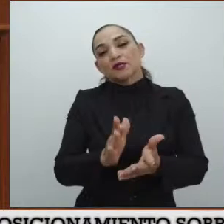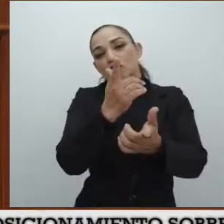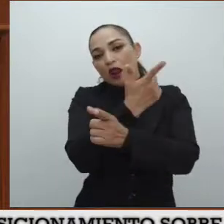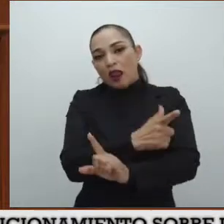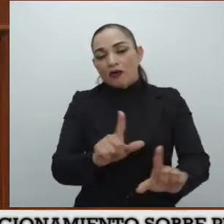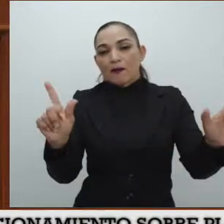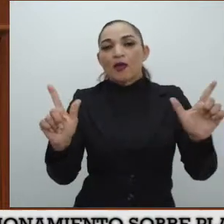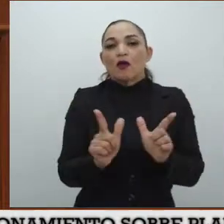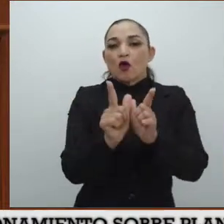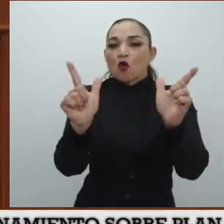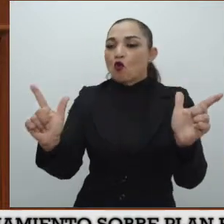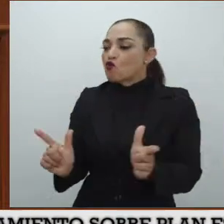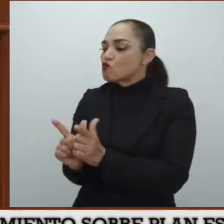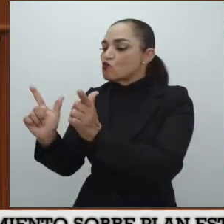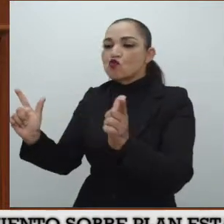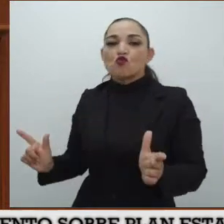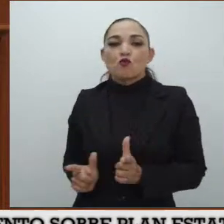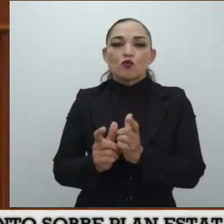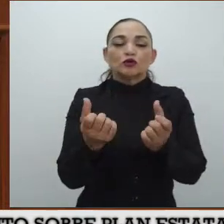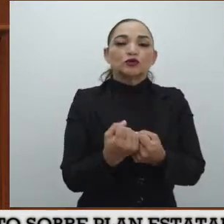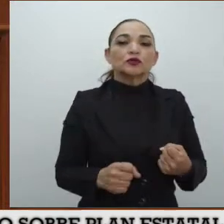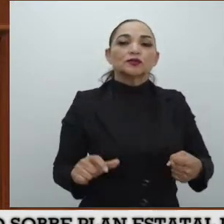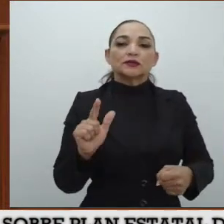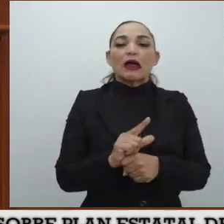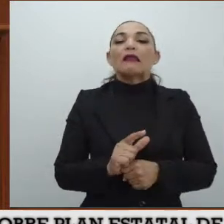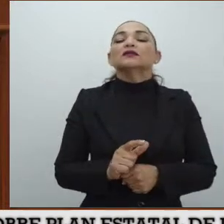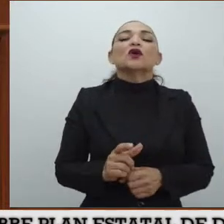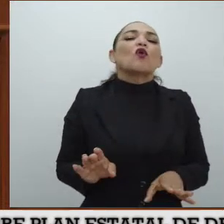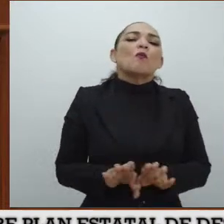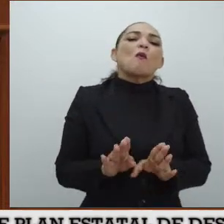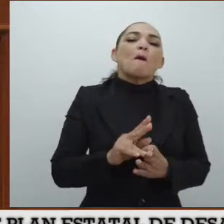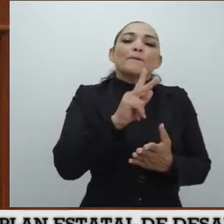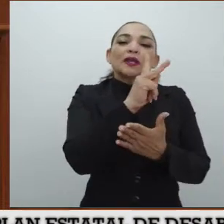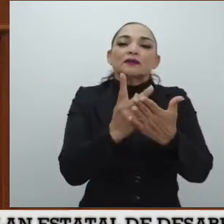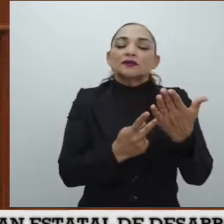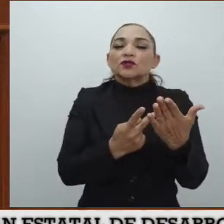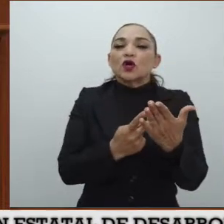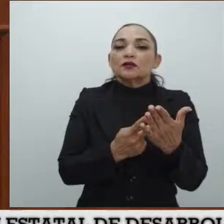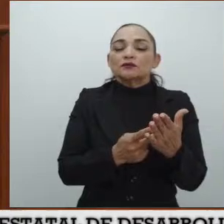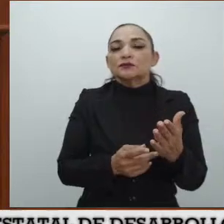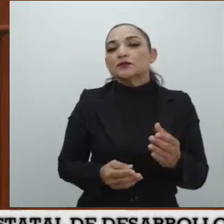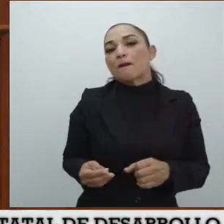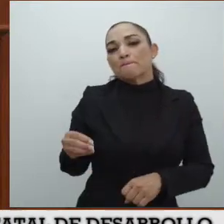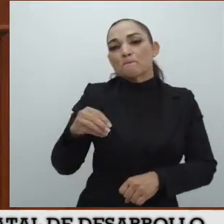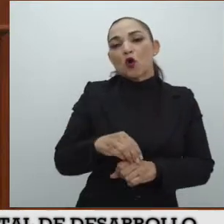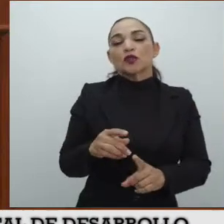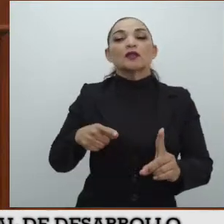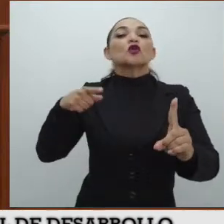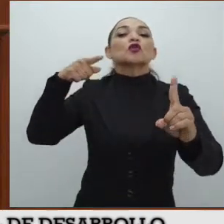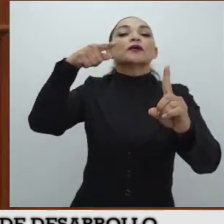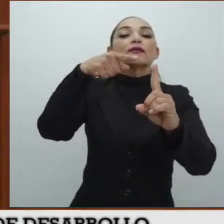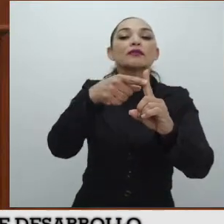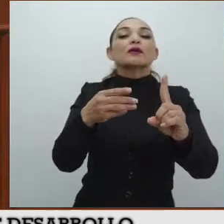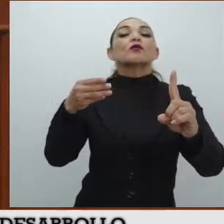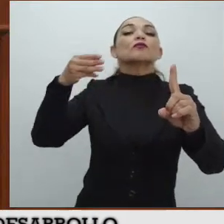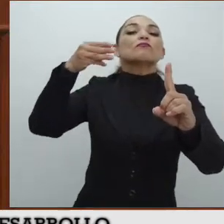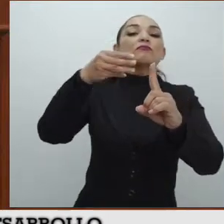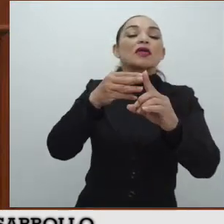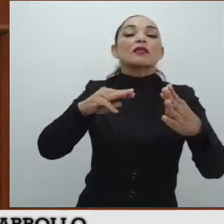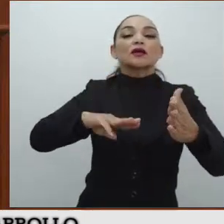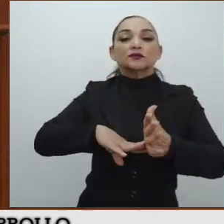los grupos sociales. Es a través de la planeación como se fijan los objetivos, metas, estrategias